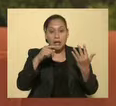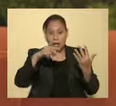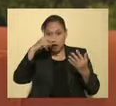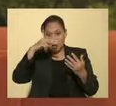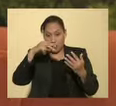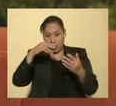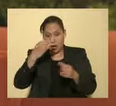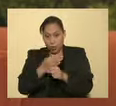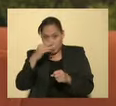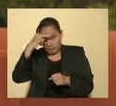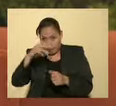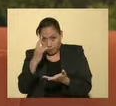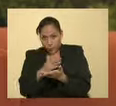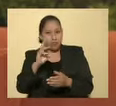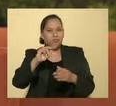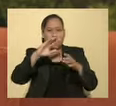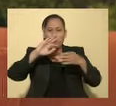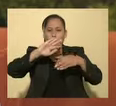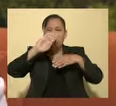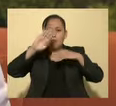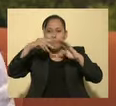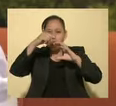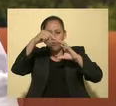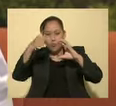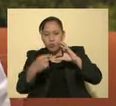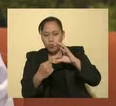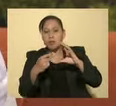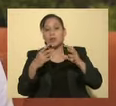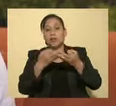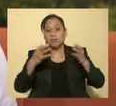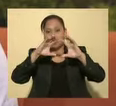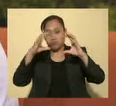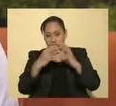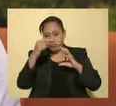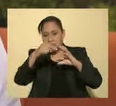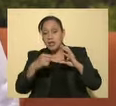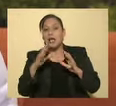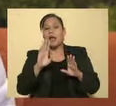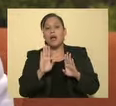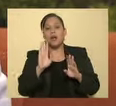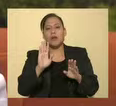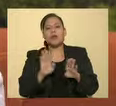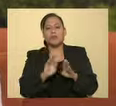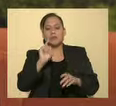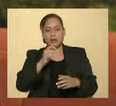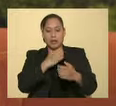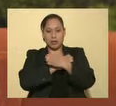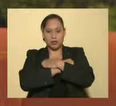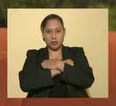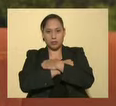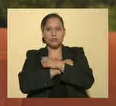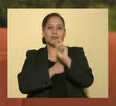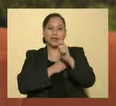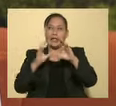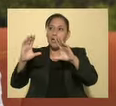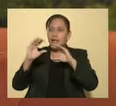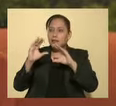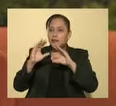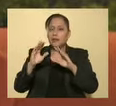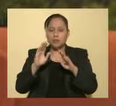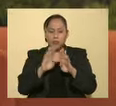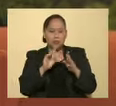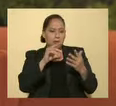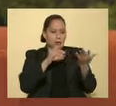sino en gran parte del mundo entero. Tenemos una escala de valores donde nos han enseñado qué cosa